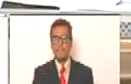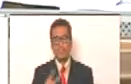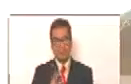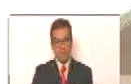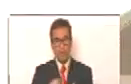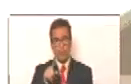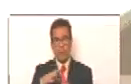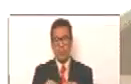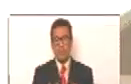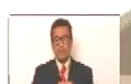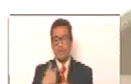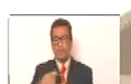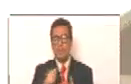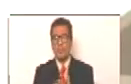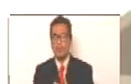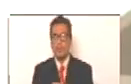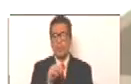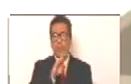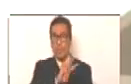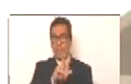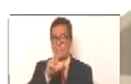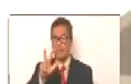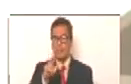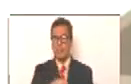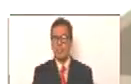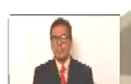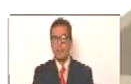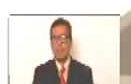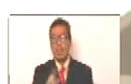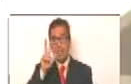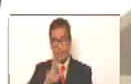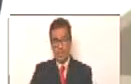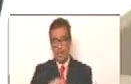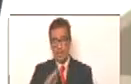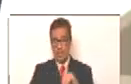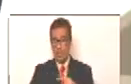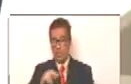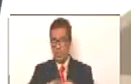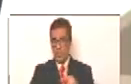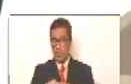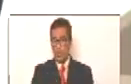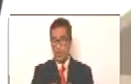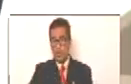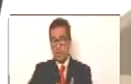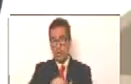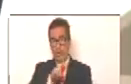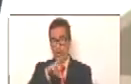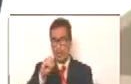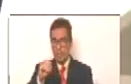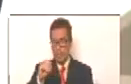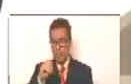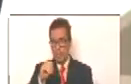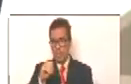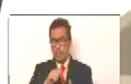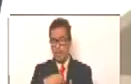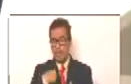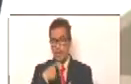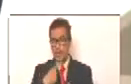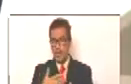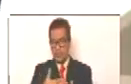Siguiente. 43. Se sugiere aprobar la creación del contenido del artículo 20, quedando redactado de la manera siguiente. Artículo